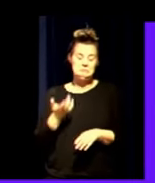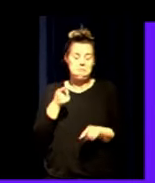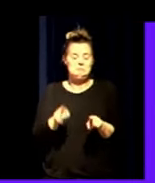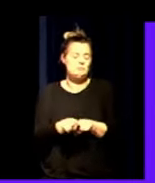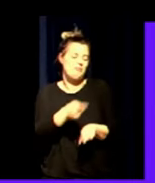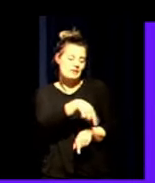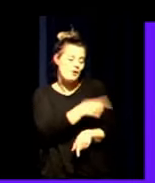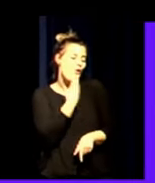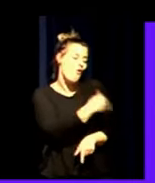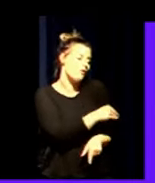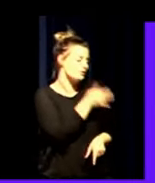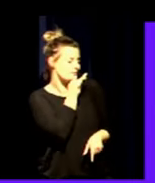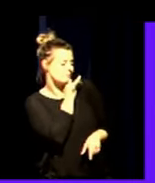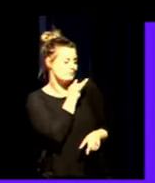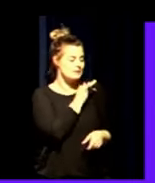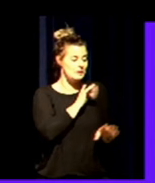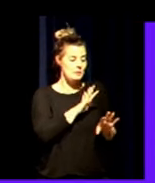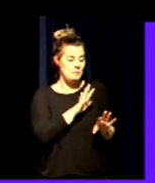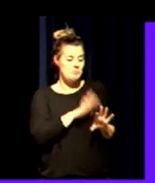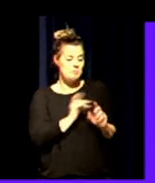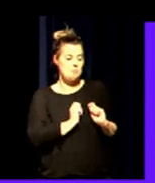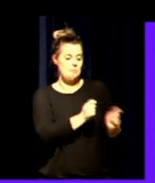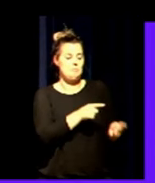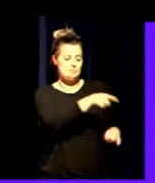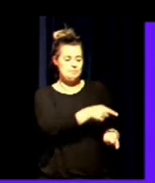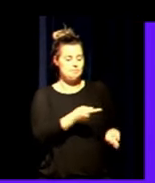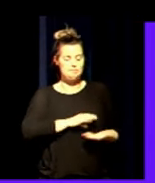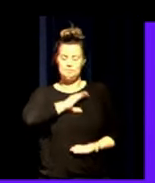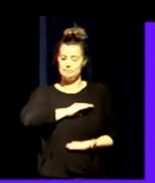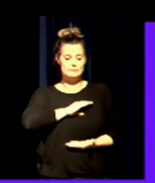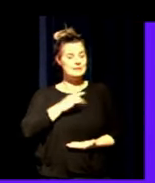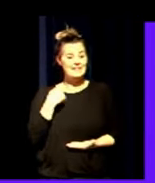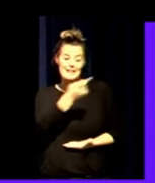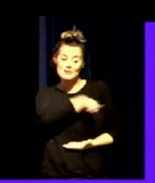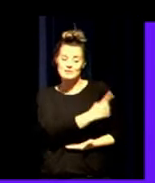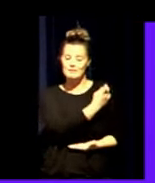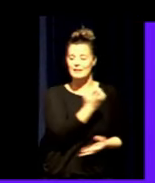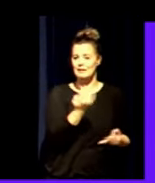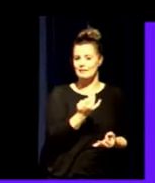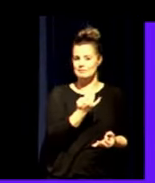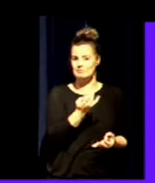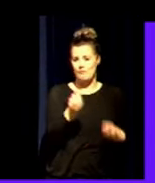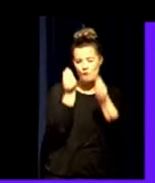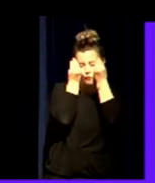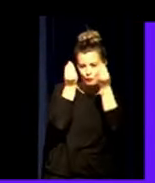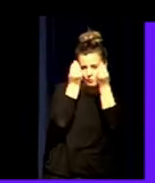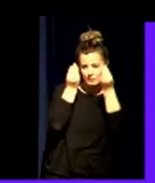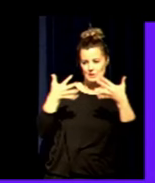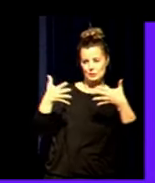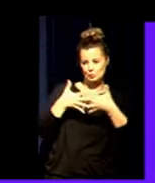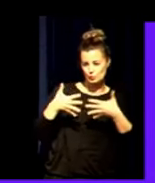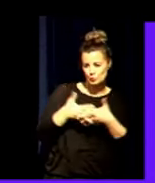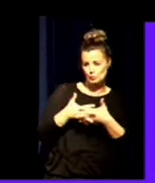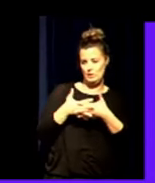sean, para generar estas competencias. Solo necesitan preparación, solo necesitan estructura y